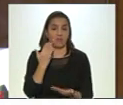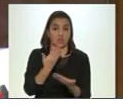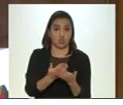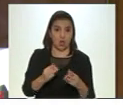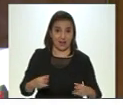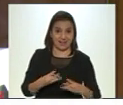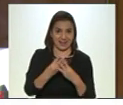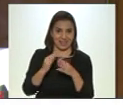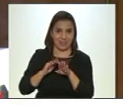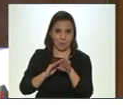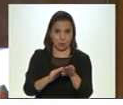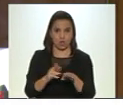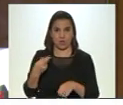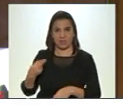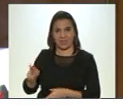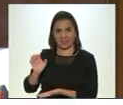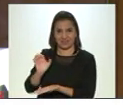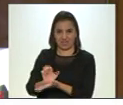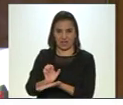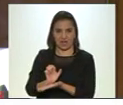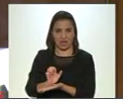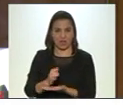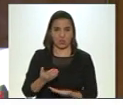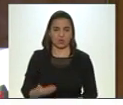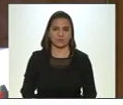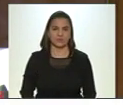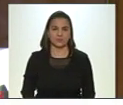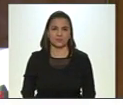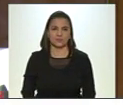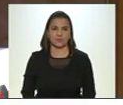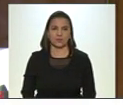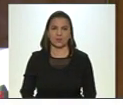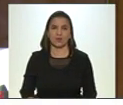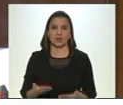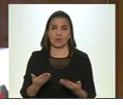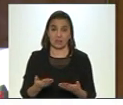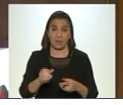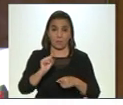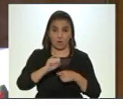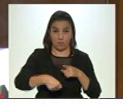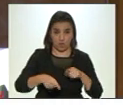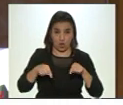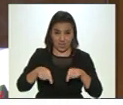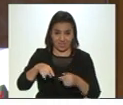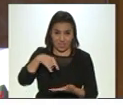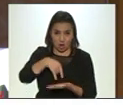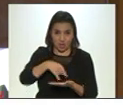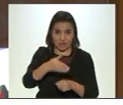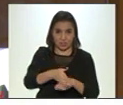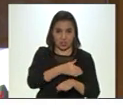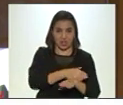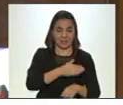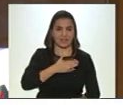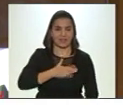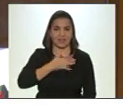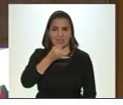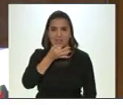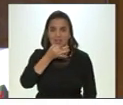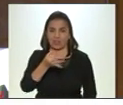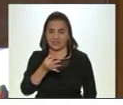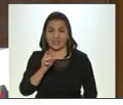apoyo que está entregando el Estado. Red que, por lo demás, aprobó este propio Congreso. Quiero también señalar que a veces la